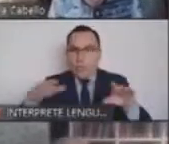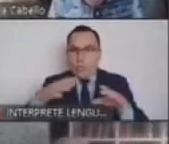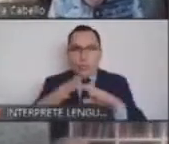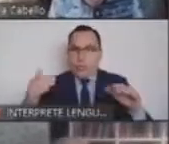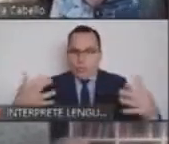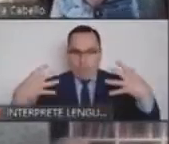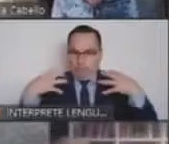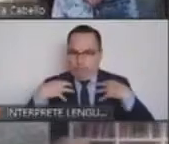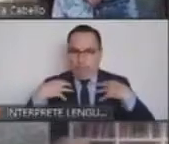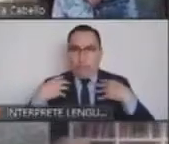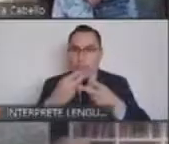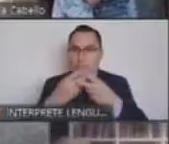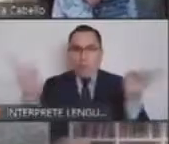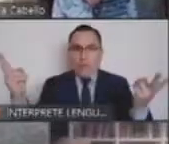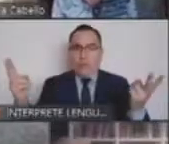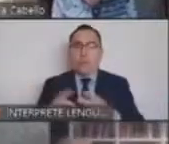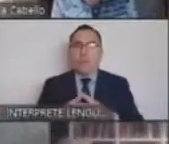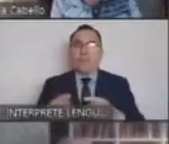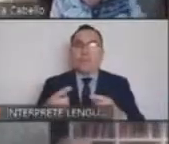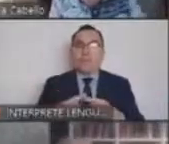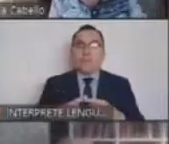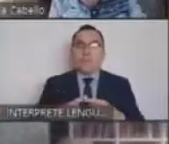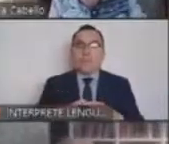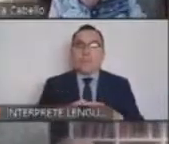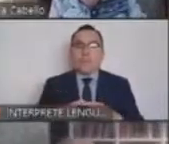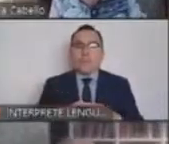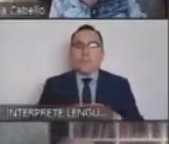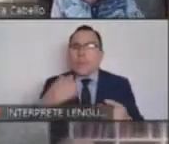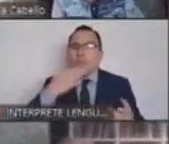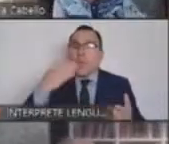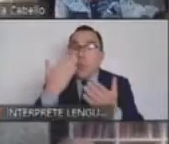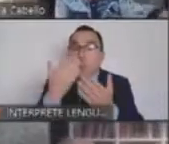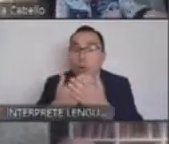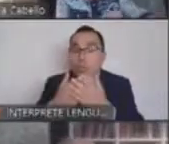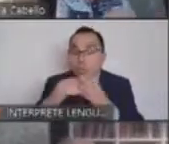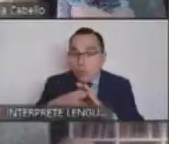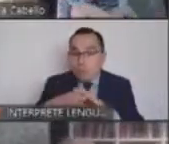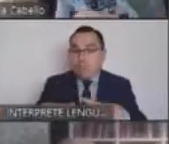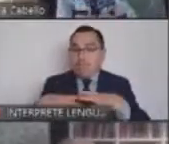esto lo quiero vincular con la otra pregunta. Cuando